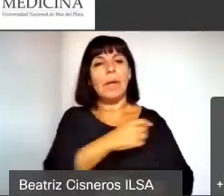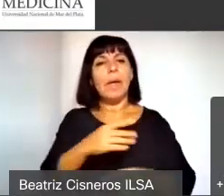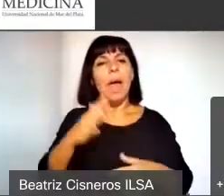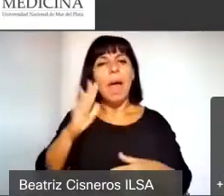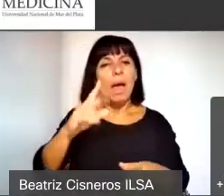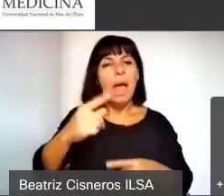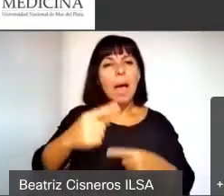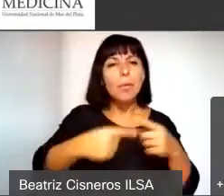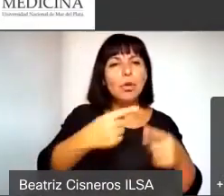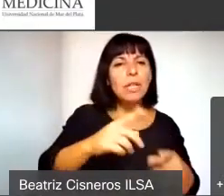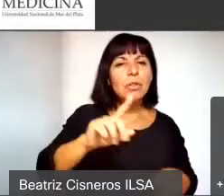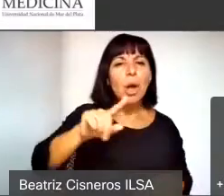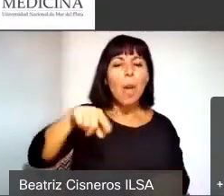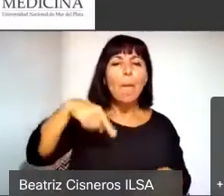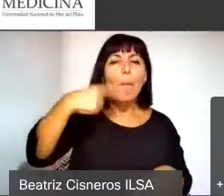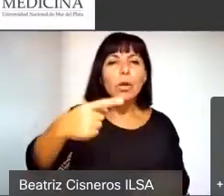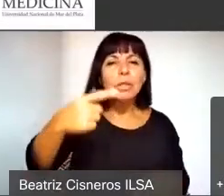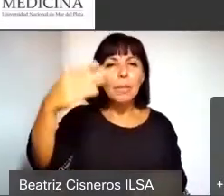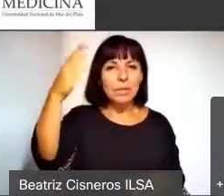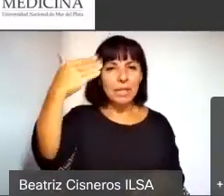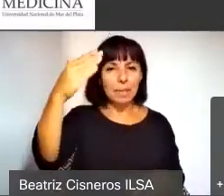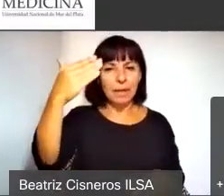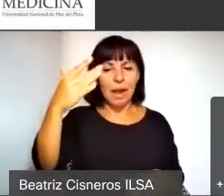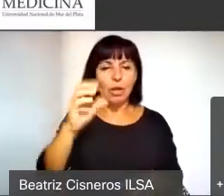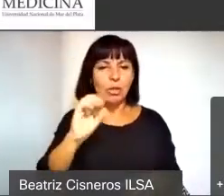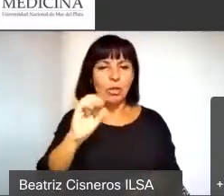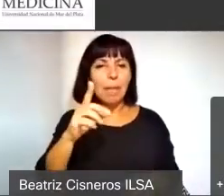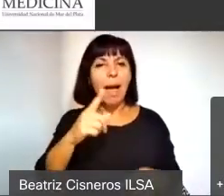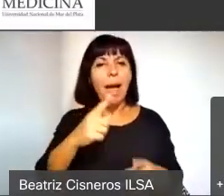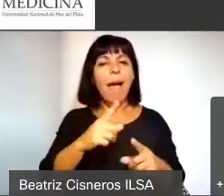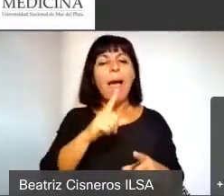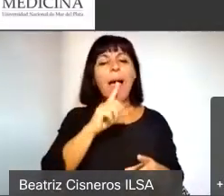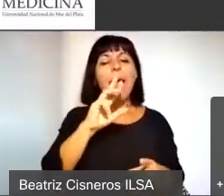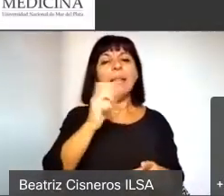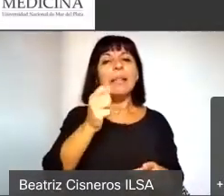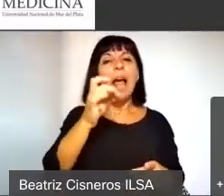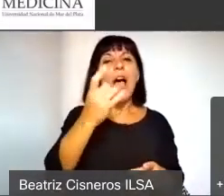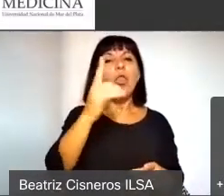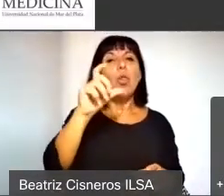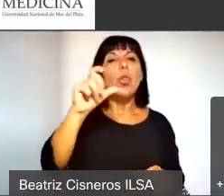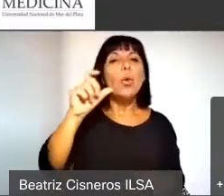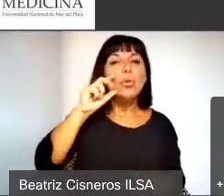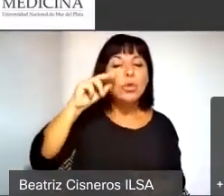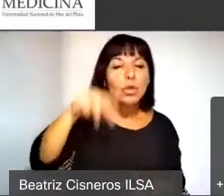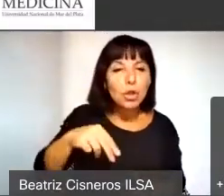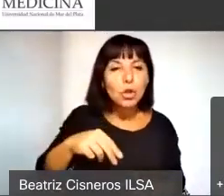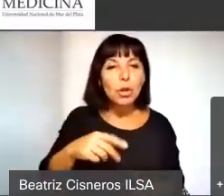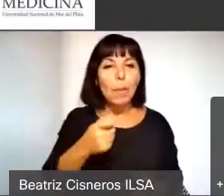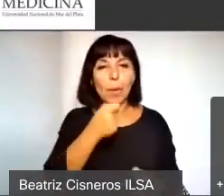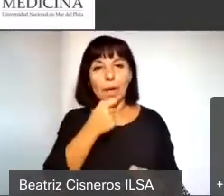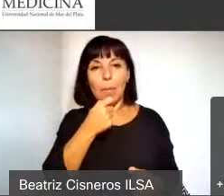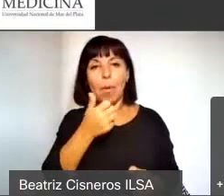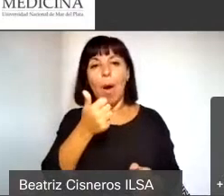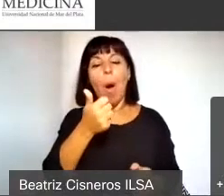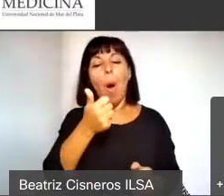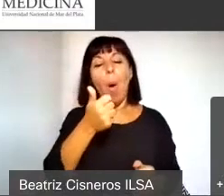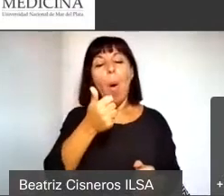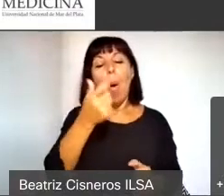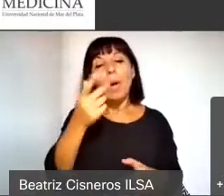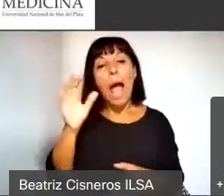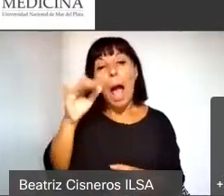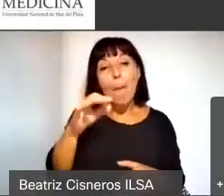próximo seminario, que es la traducción, en el cual a partir de una molécula de ARN mensajero